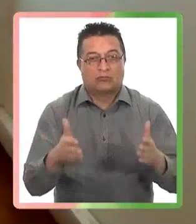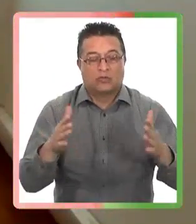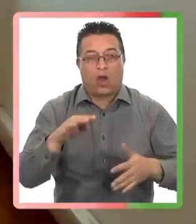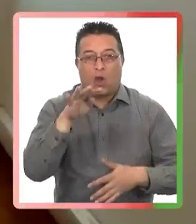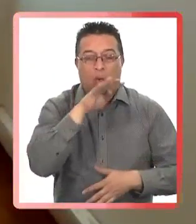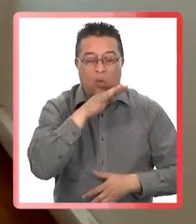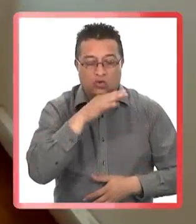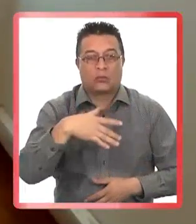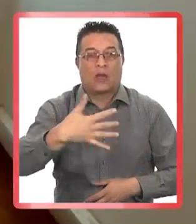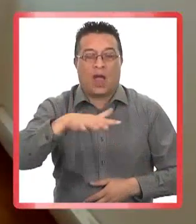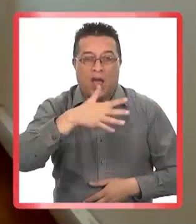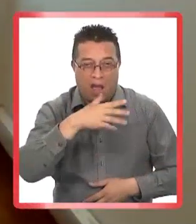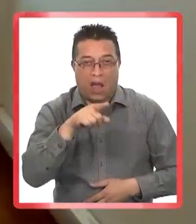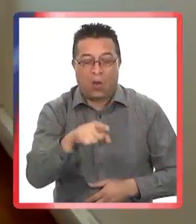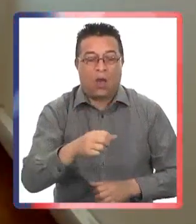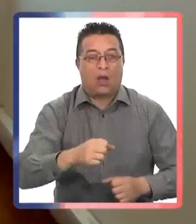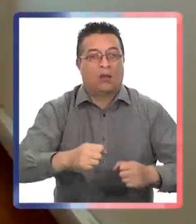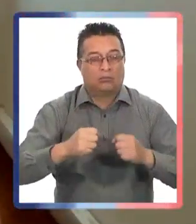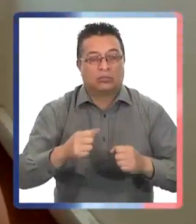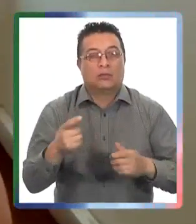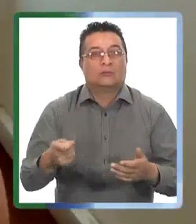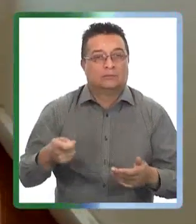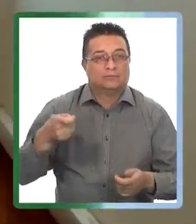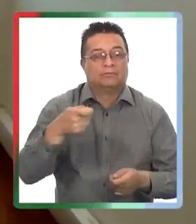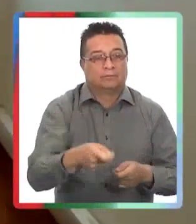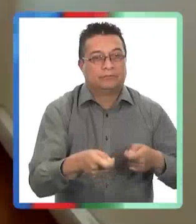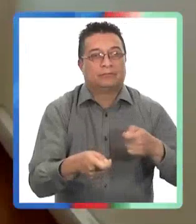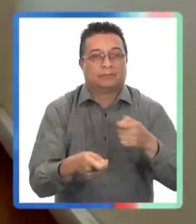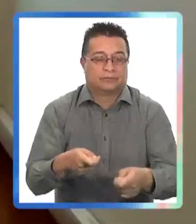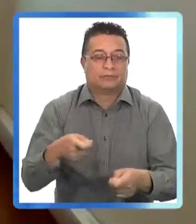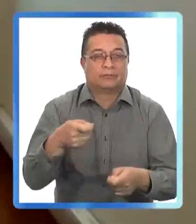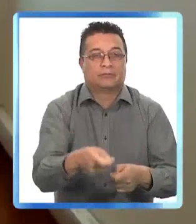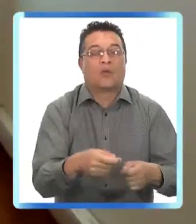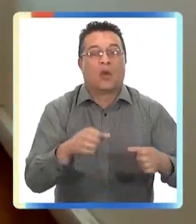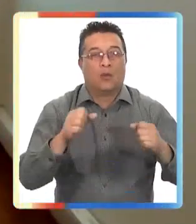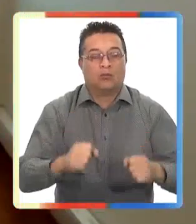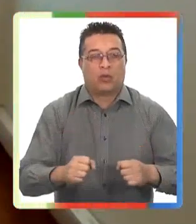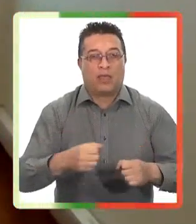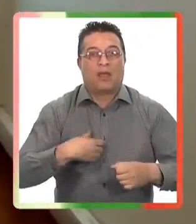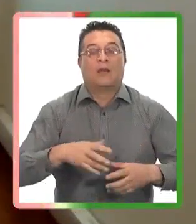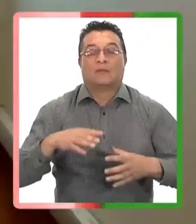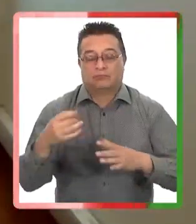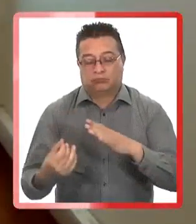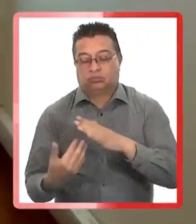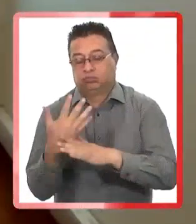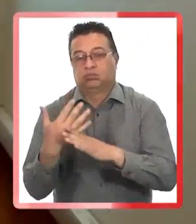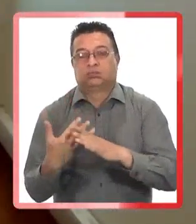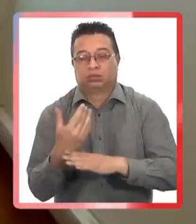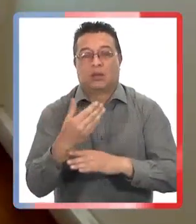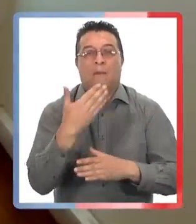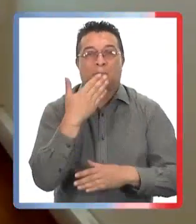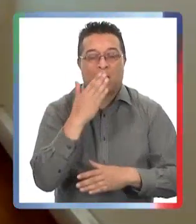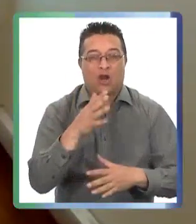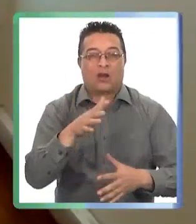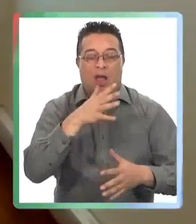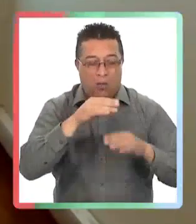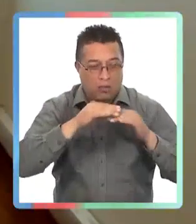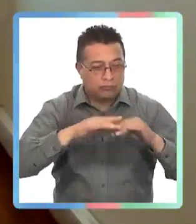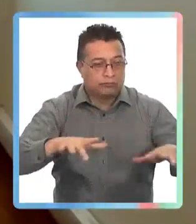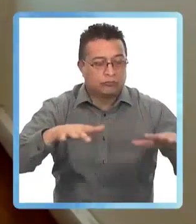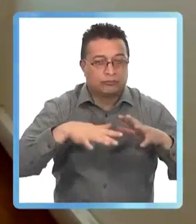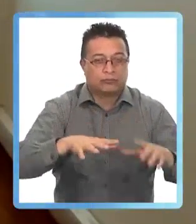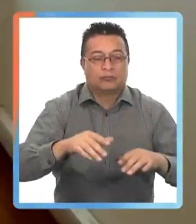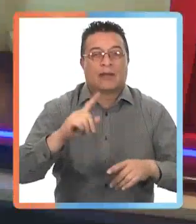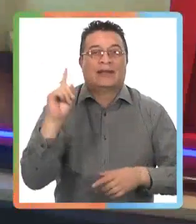del agua y inversiones, digamos, para poder cultivar con menos, mejores sistemas de riego a través de la Comisión Nacional de